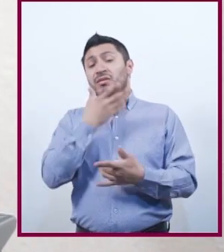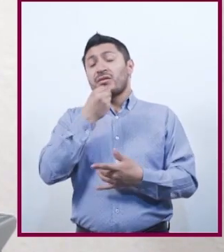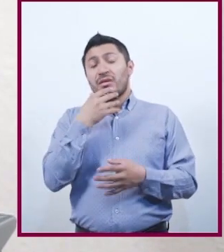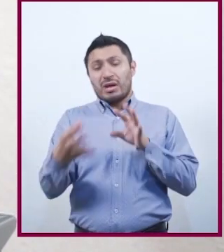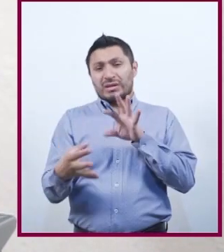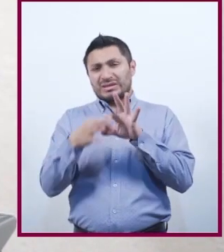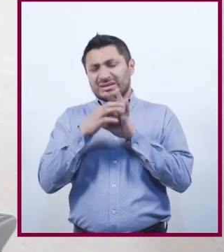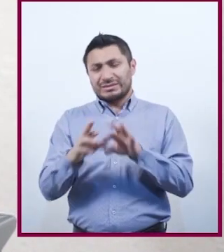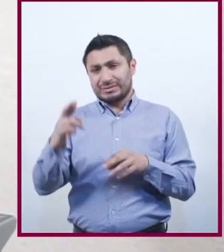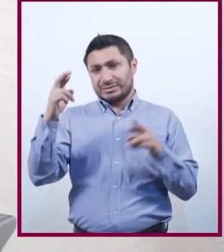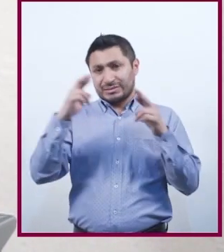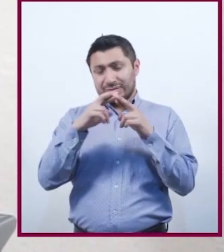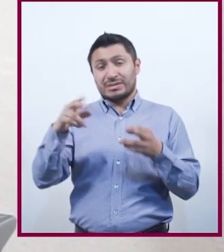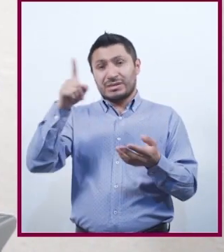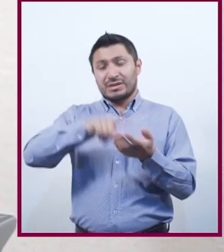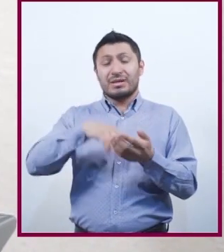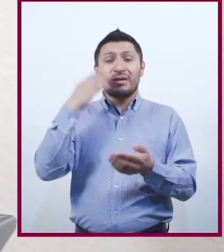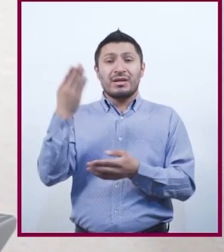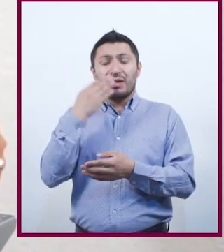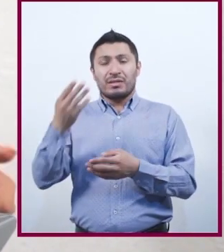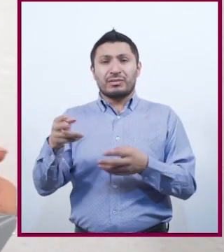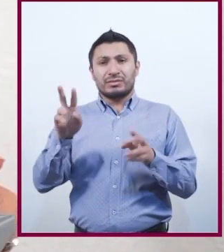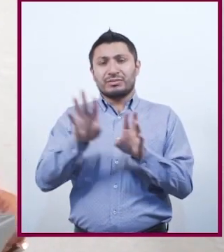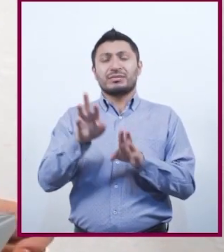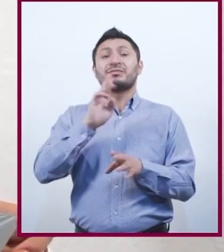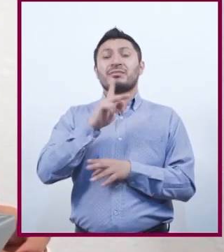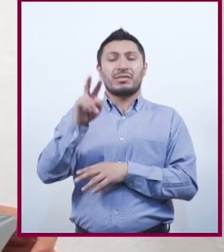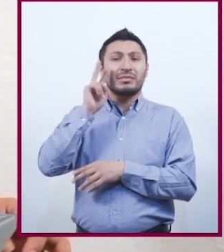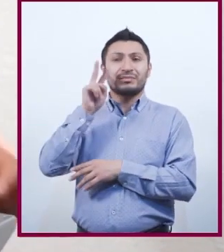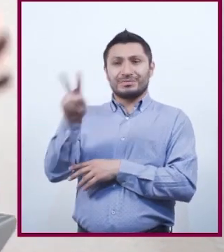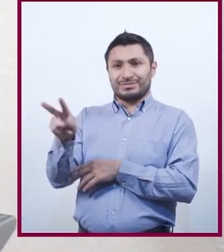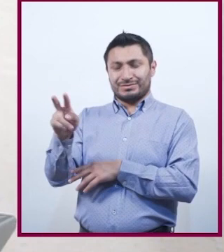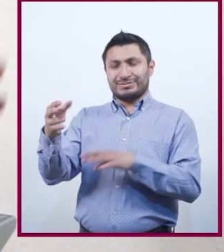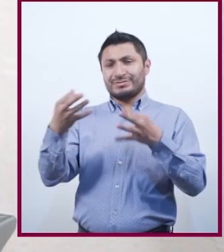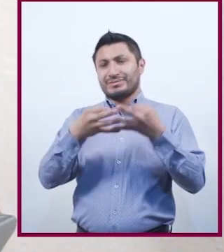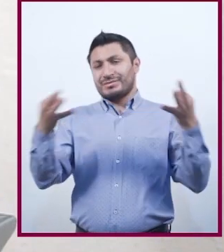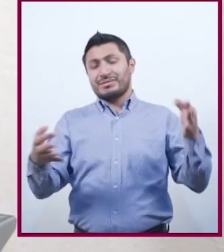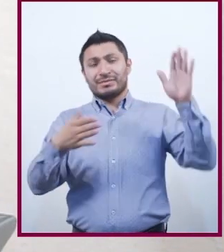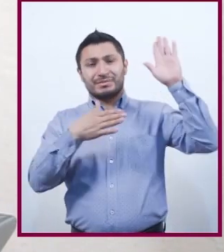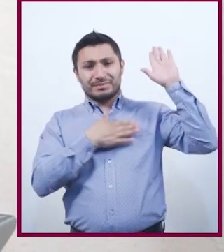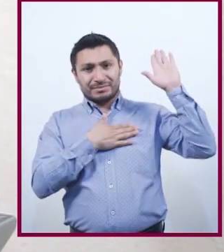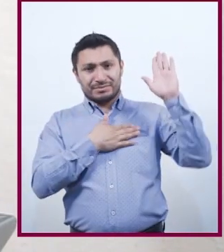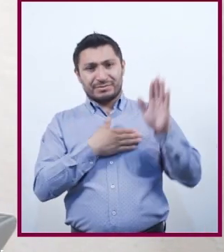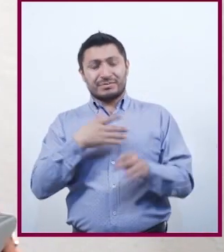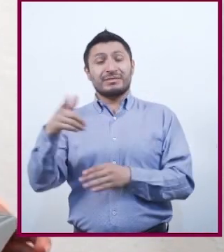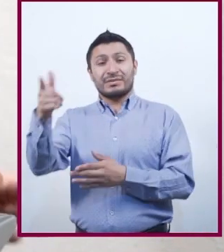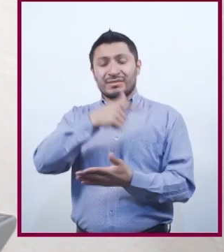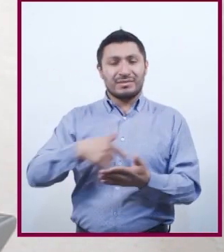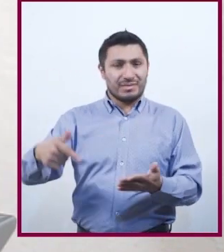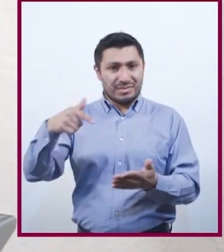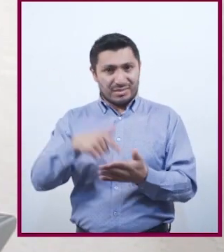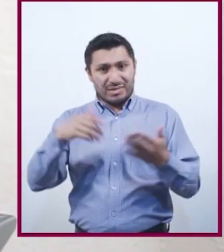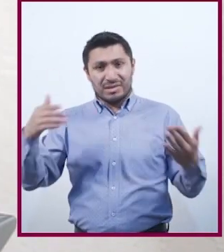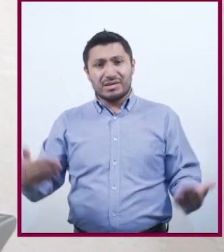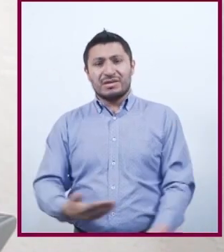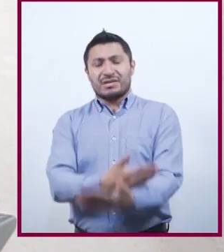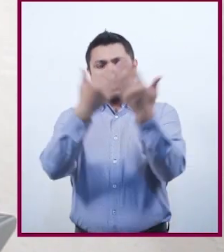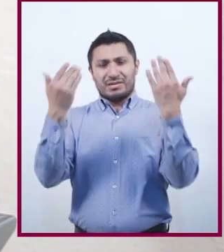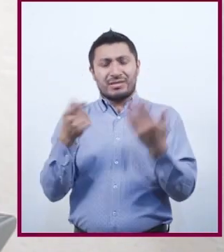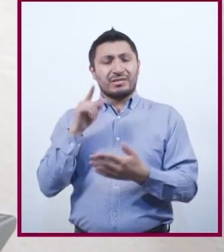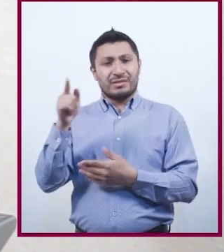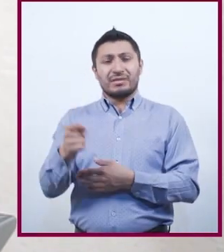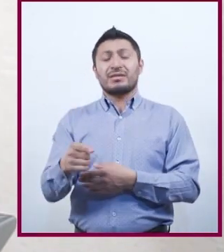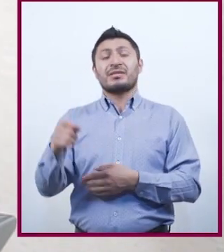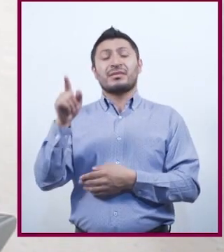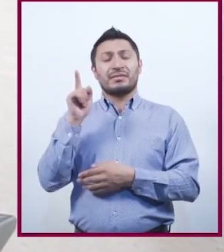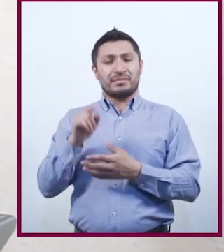de los judíos está muy vinculada a la religión y a la Biblia, voltearon sus ojos hacia la Tierra Prometida. El espacio donde nació